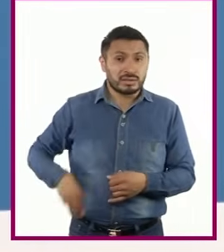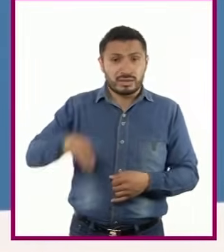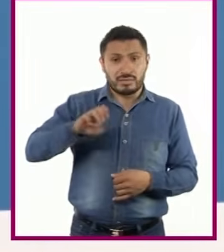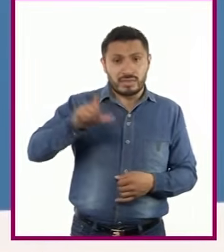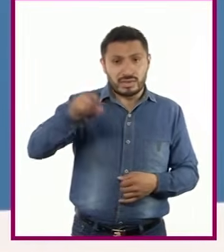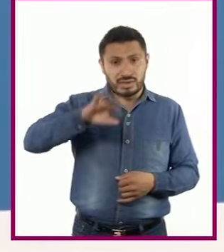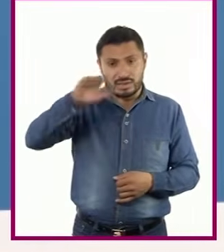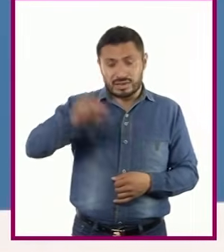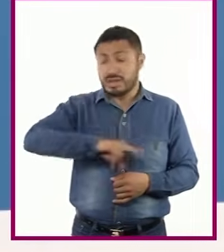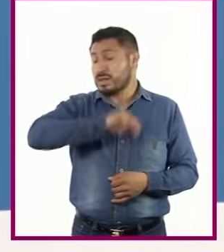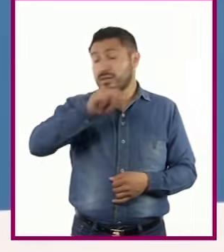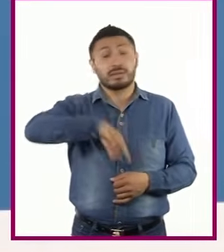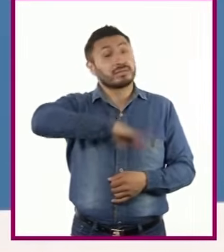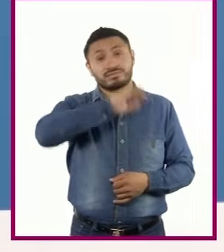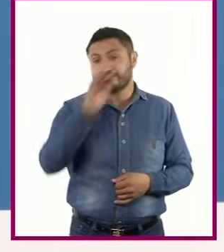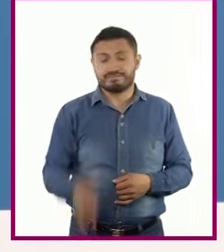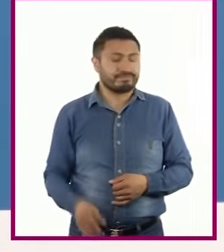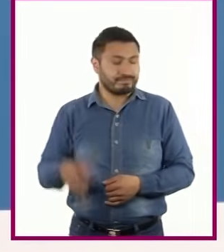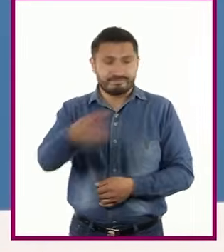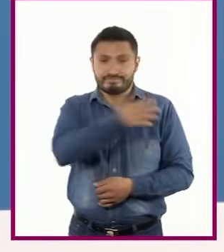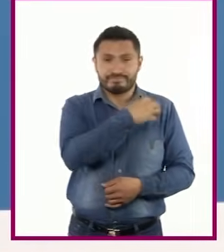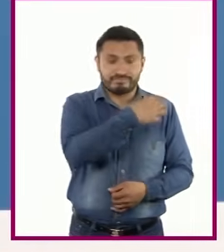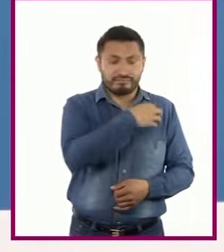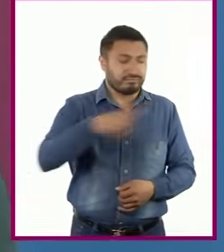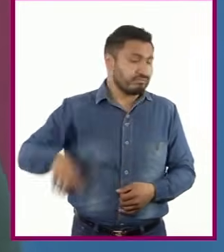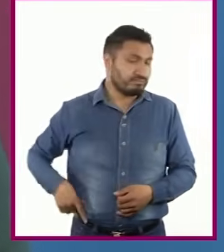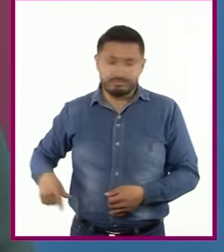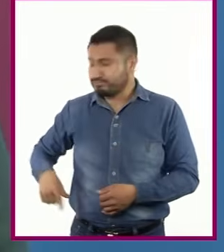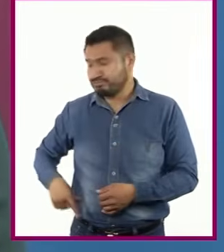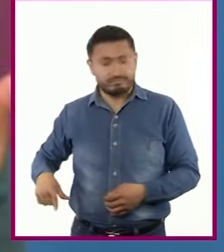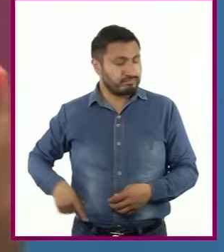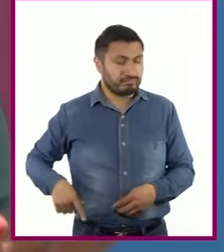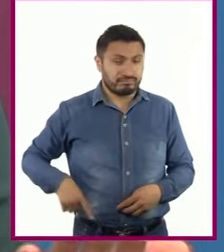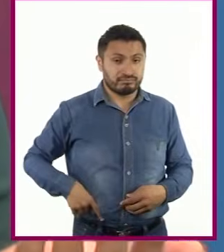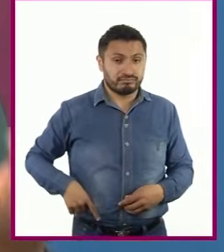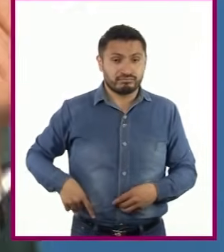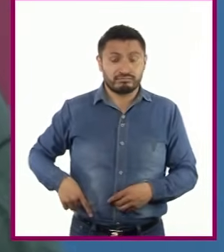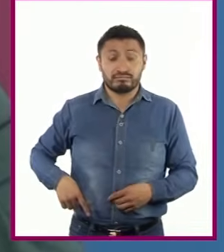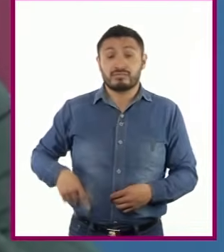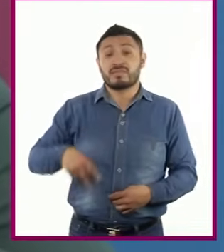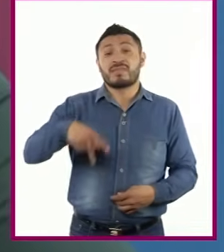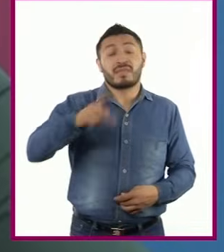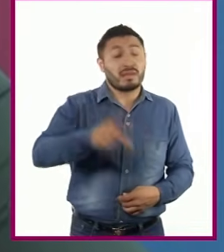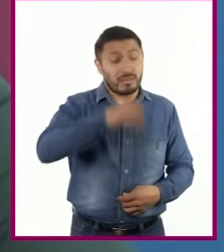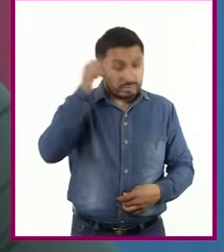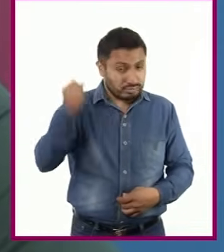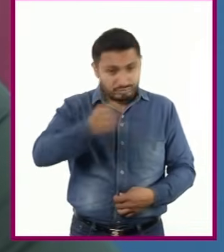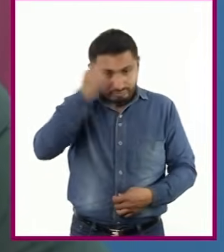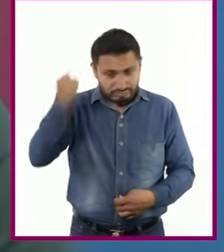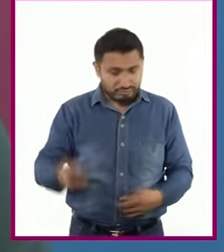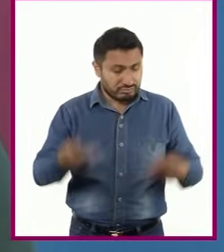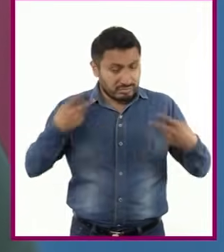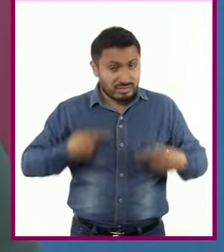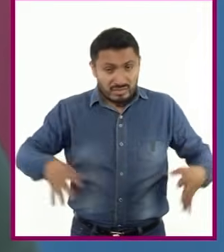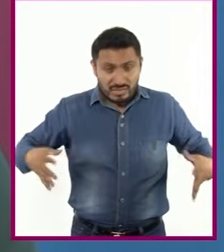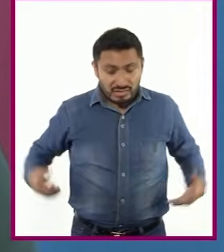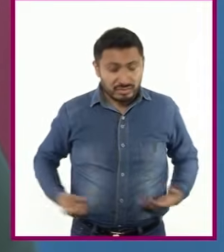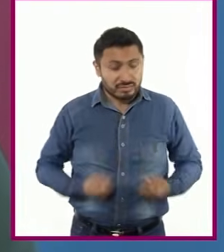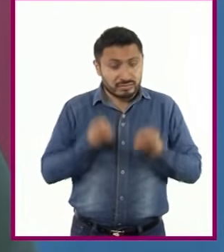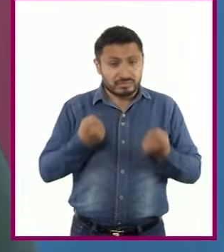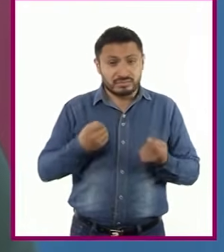mexica no murió en la capital de su imperio. En cuanto a la suerte de los sobrevivientes del